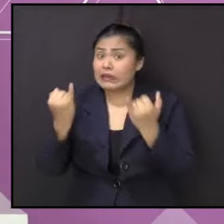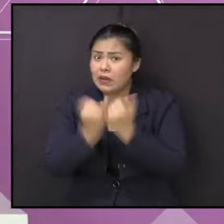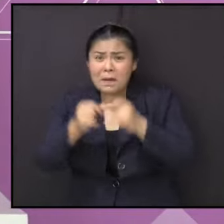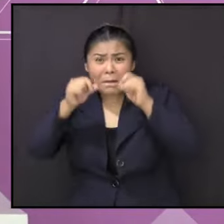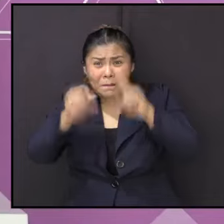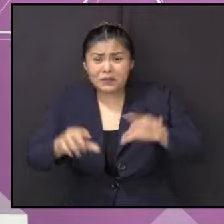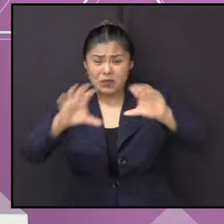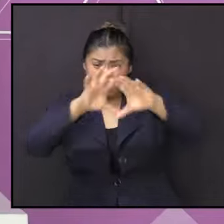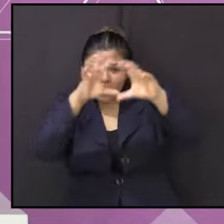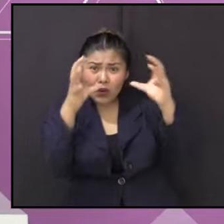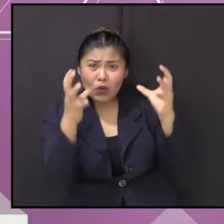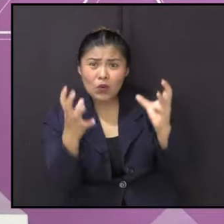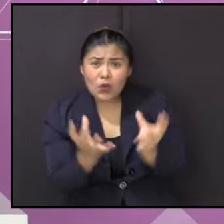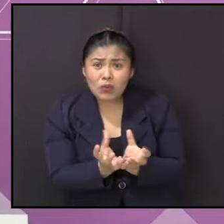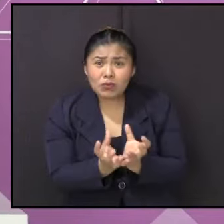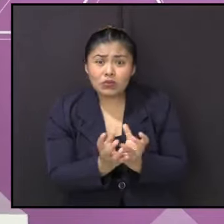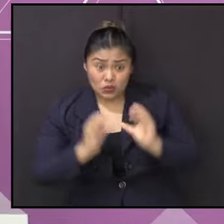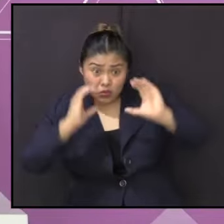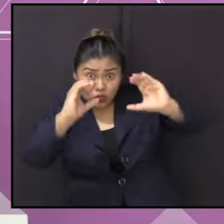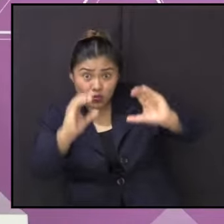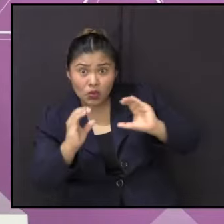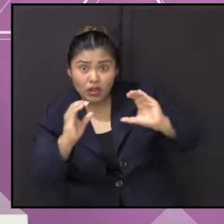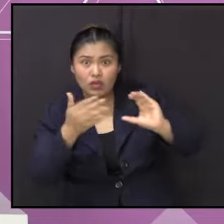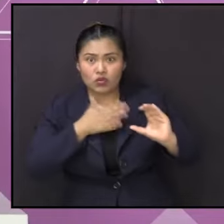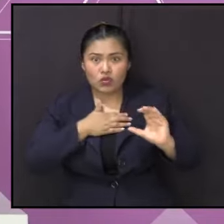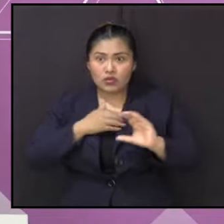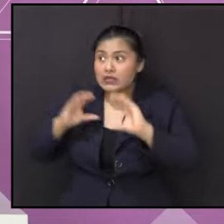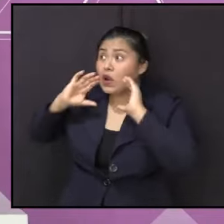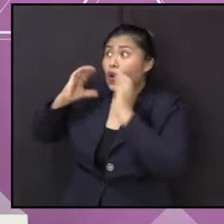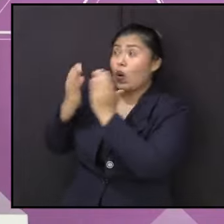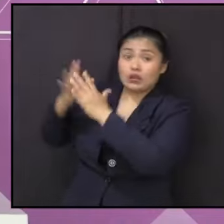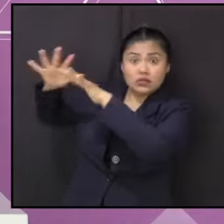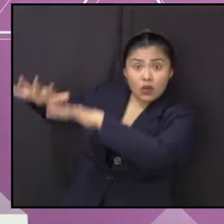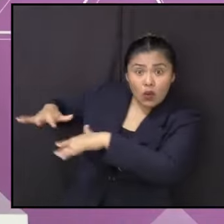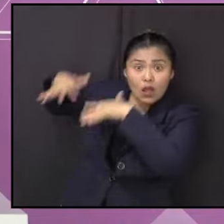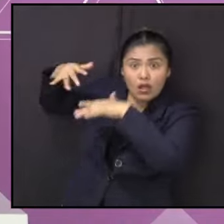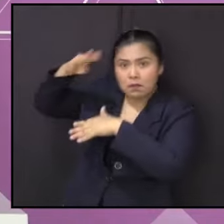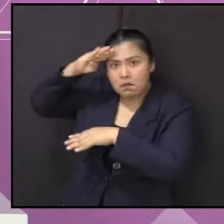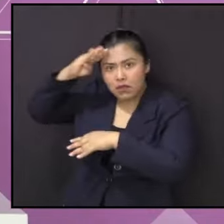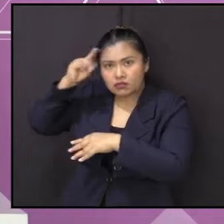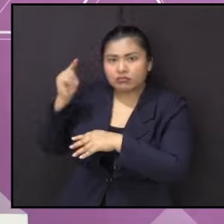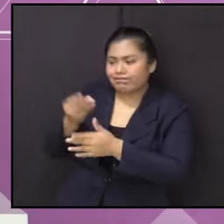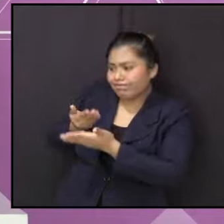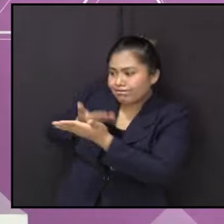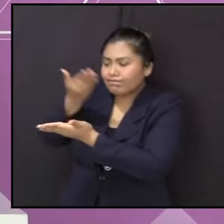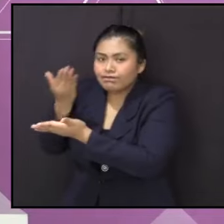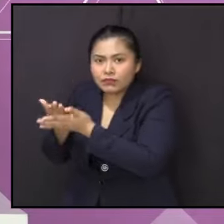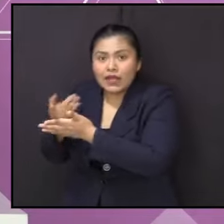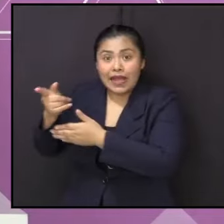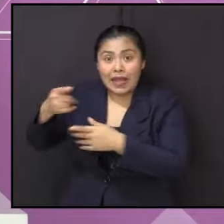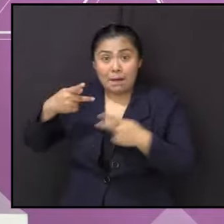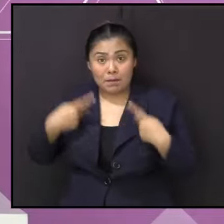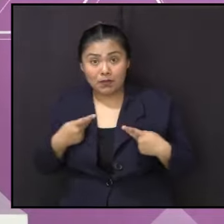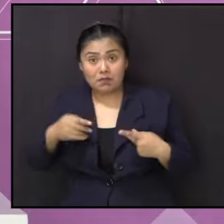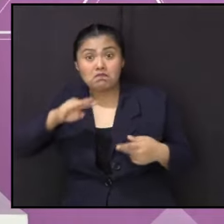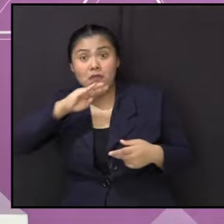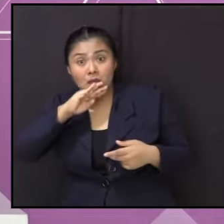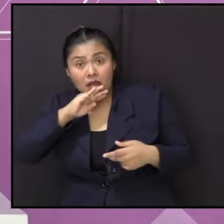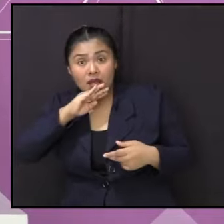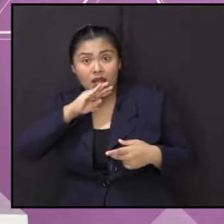sustentabilidad. Desde el Congreso yo propongo el traspatio, fomentar a las madres de familia, a las jefas de familia, a que